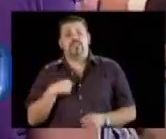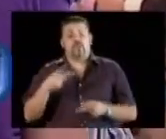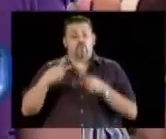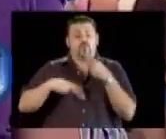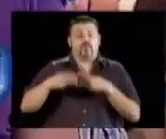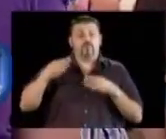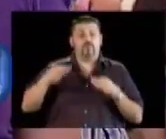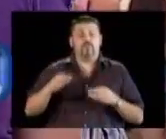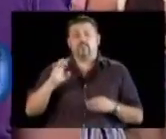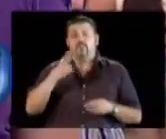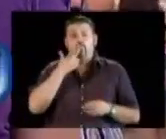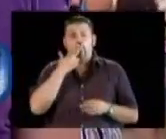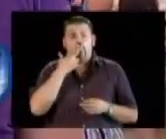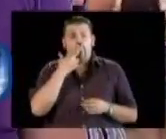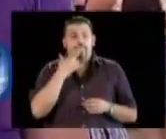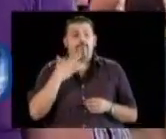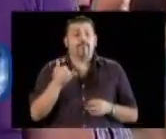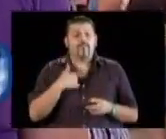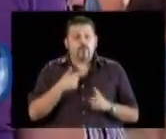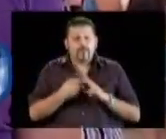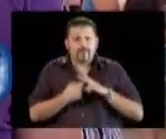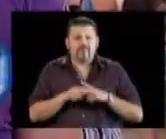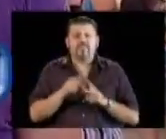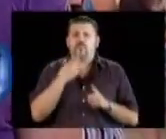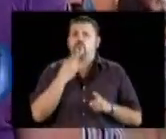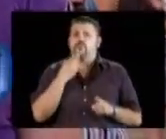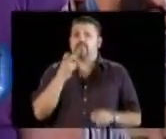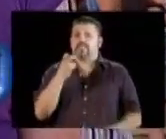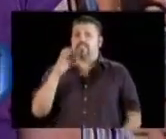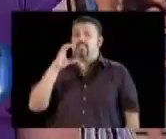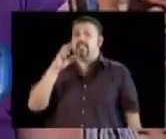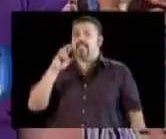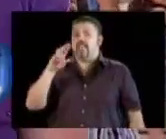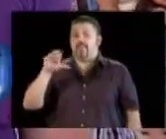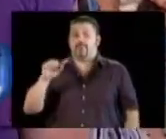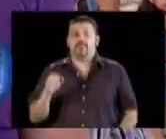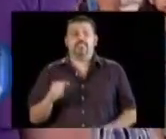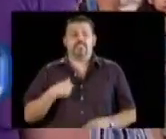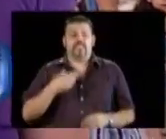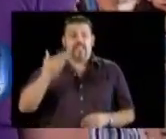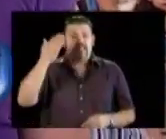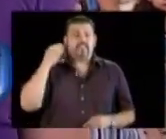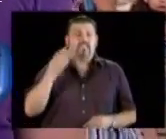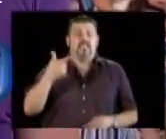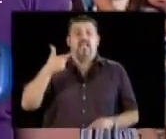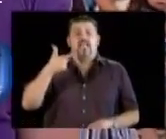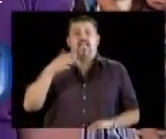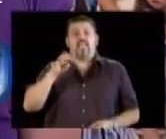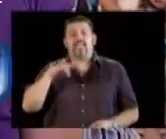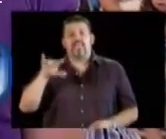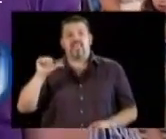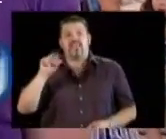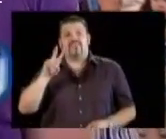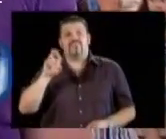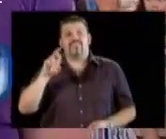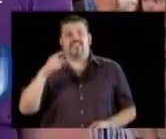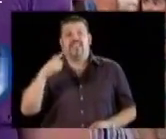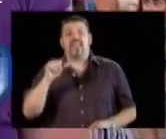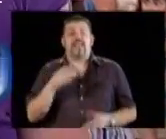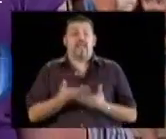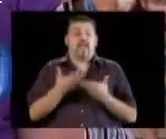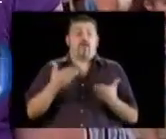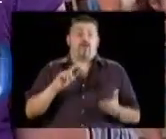Chihuahua. Empecé a usar las cremas desde que era Kenia Vergara. Ahorita que ya es